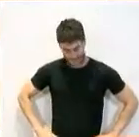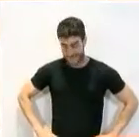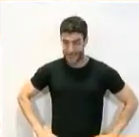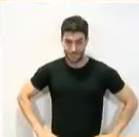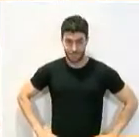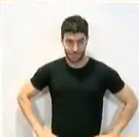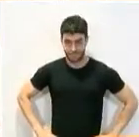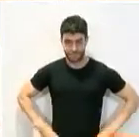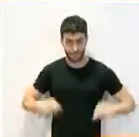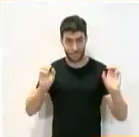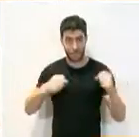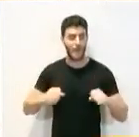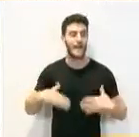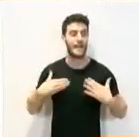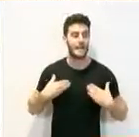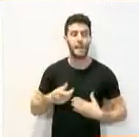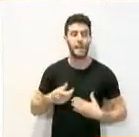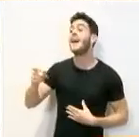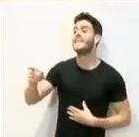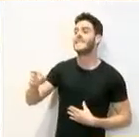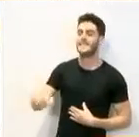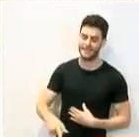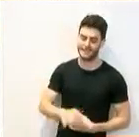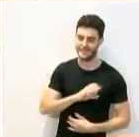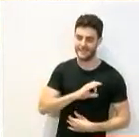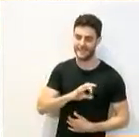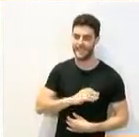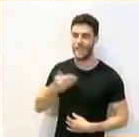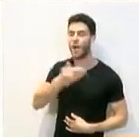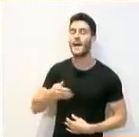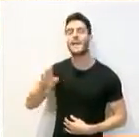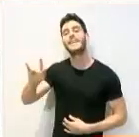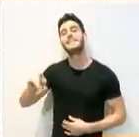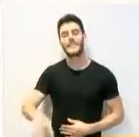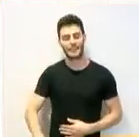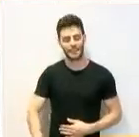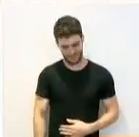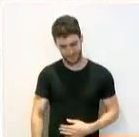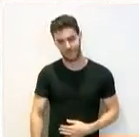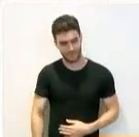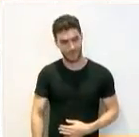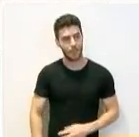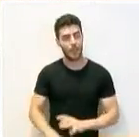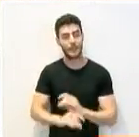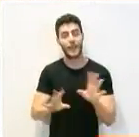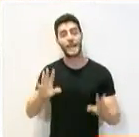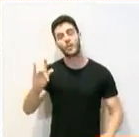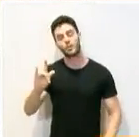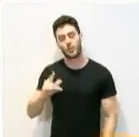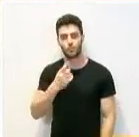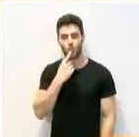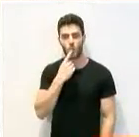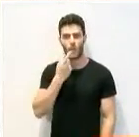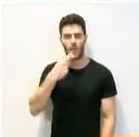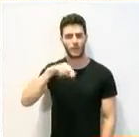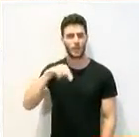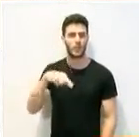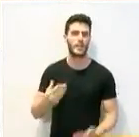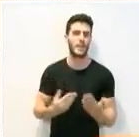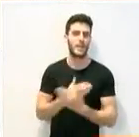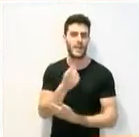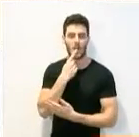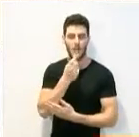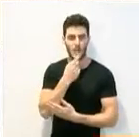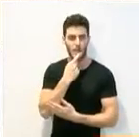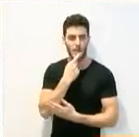Es una pena que no... bueno, está ahí el señor Baena. Sí, pues efectivamente, hablábamos esta mañana de